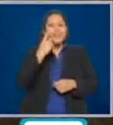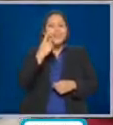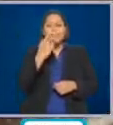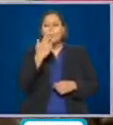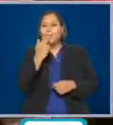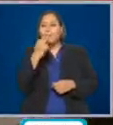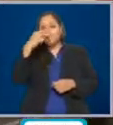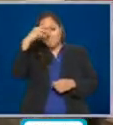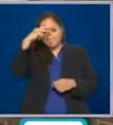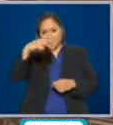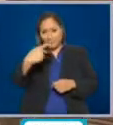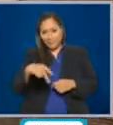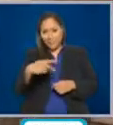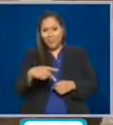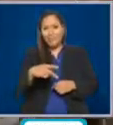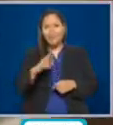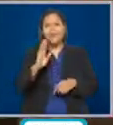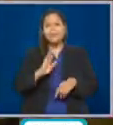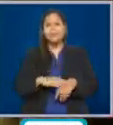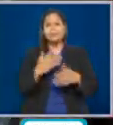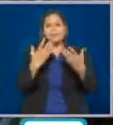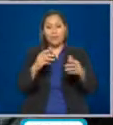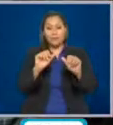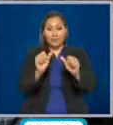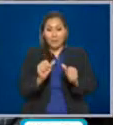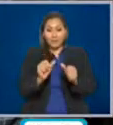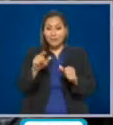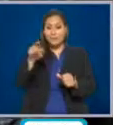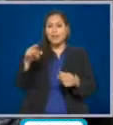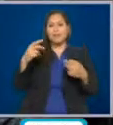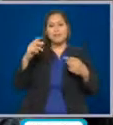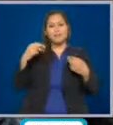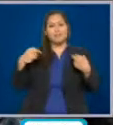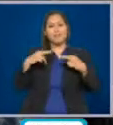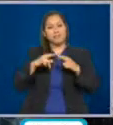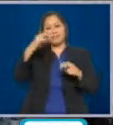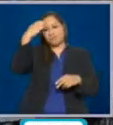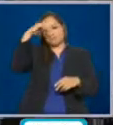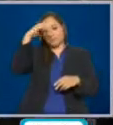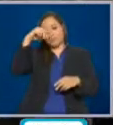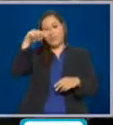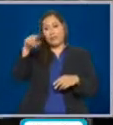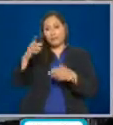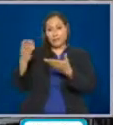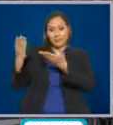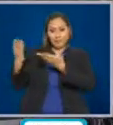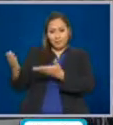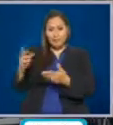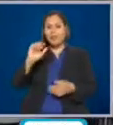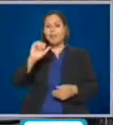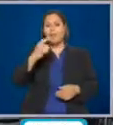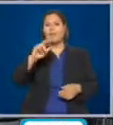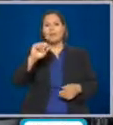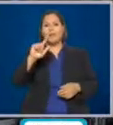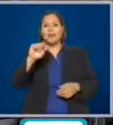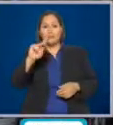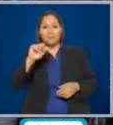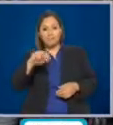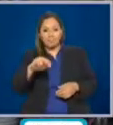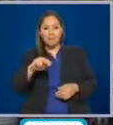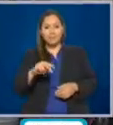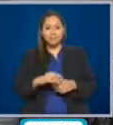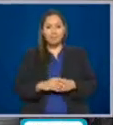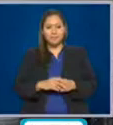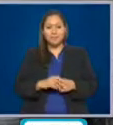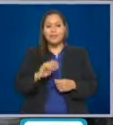los dulces mexicanos y más los artesanales de los maestros, como aquí, el que está en Agualapan.